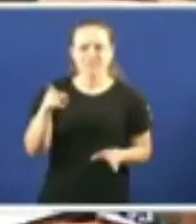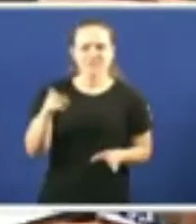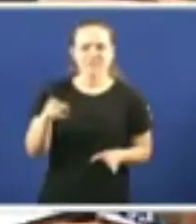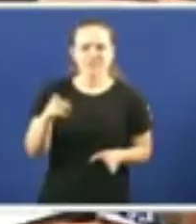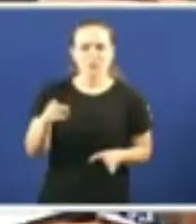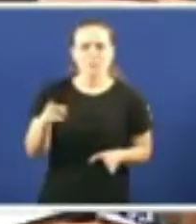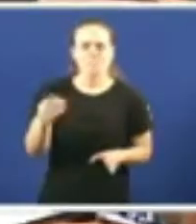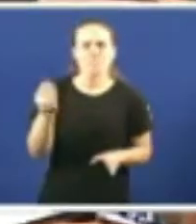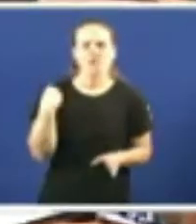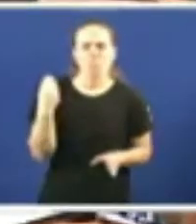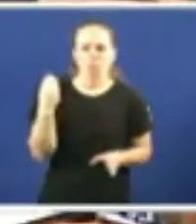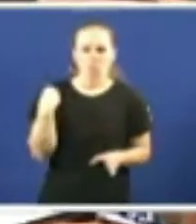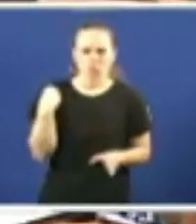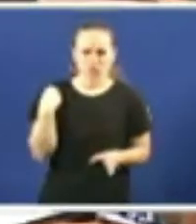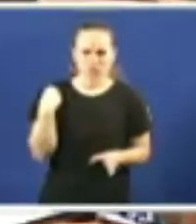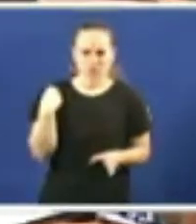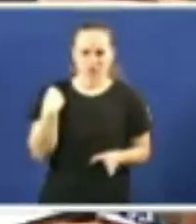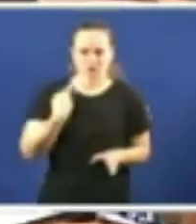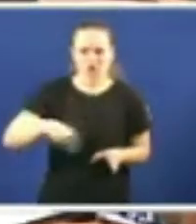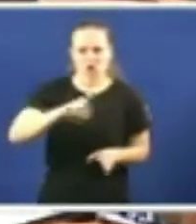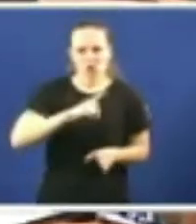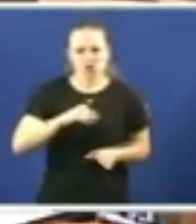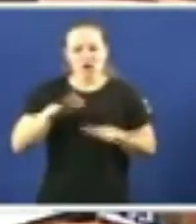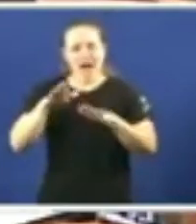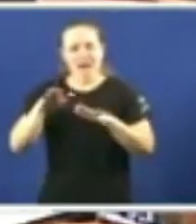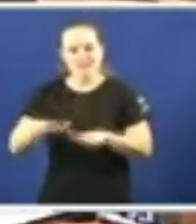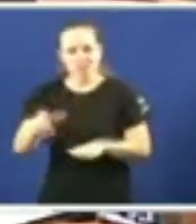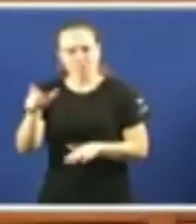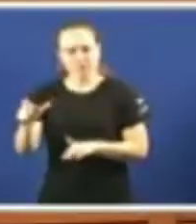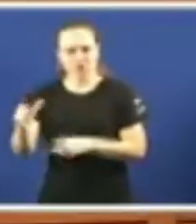Preguntábanos se estábamos do lado do agresor ou das víctimas cando